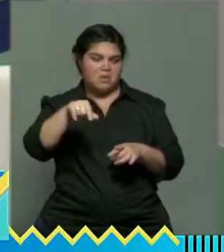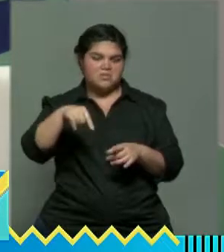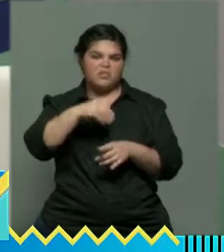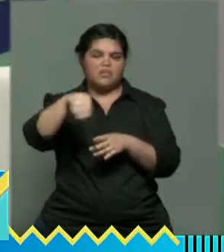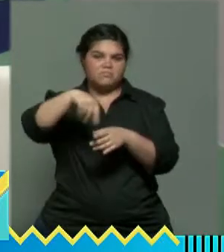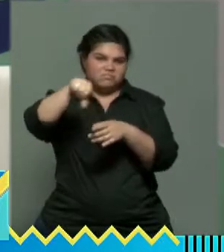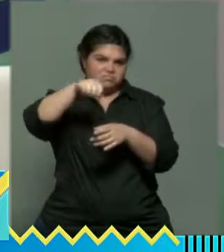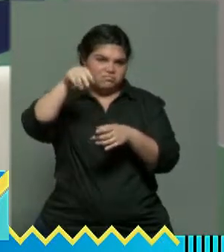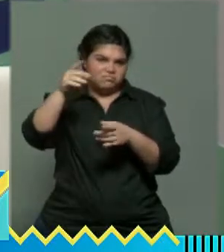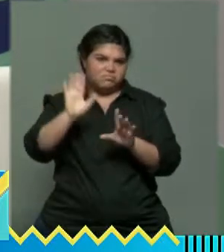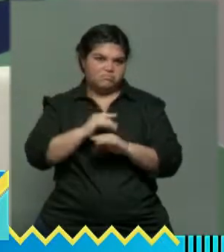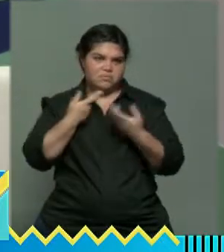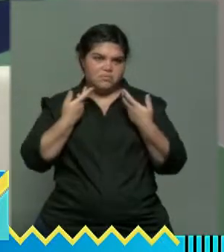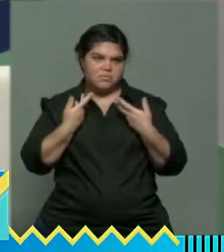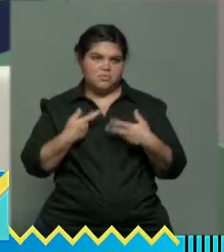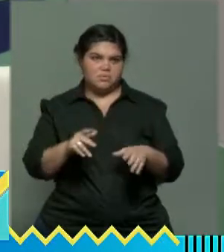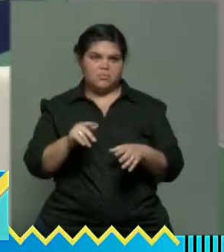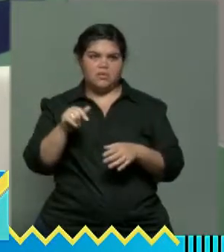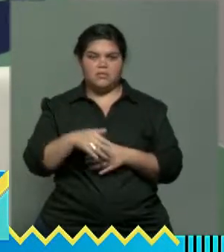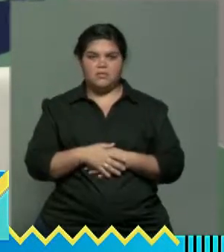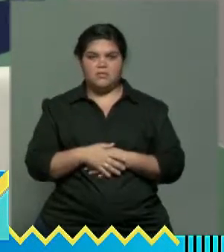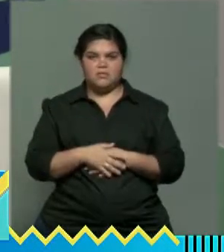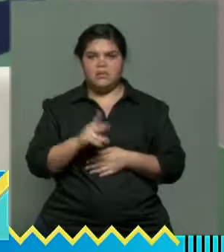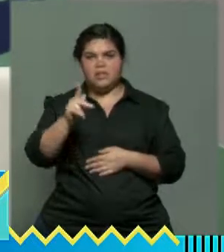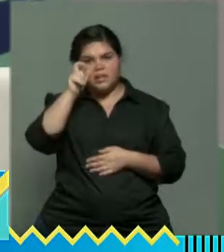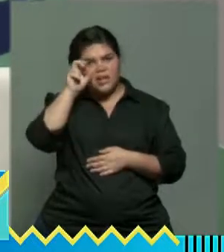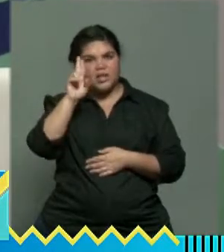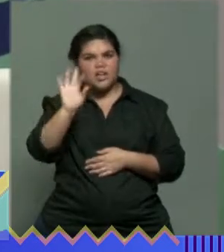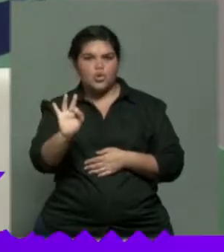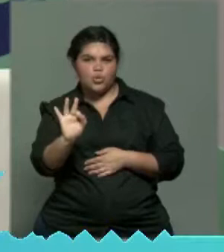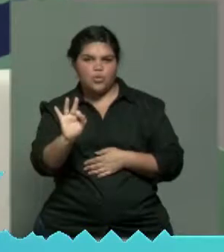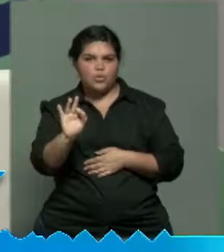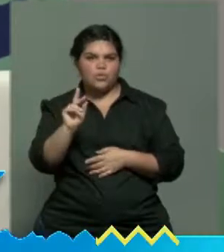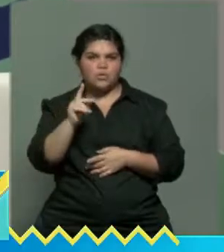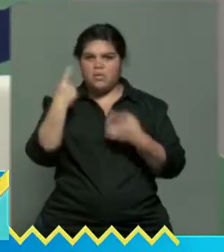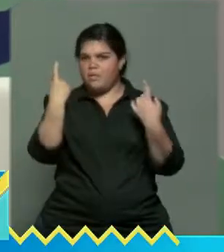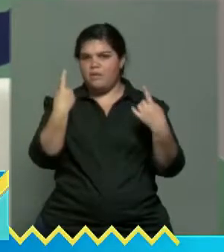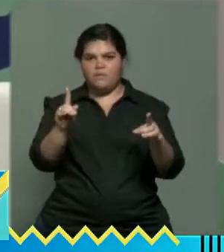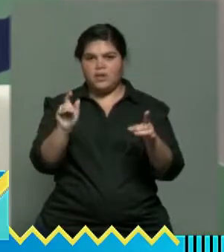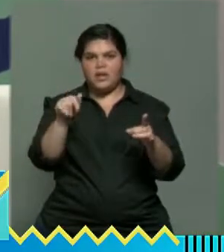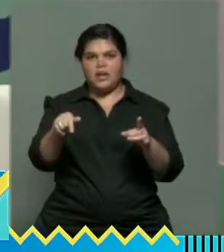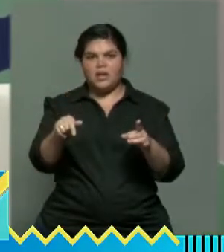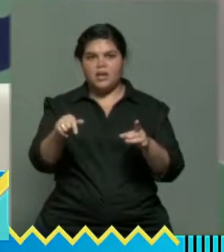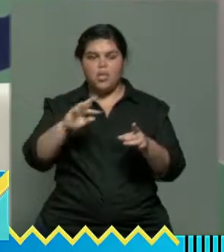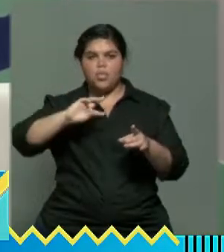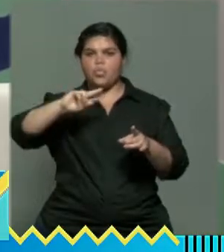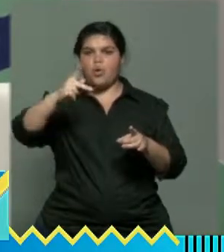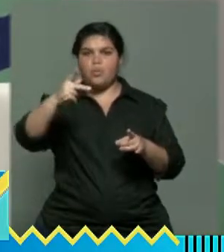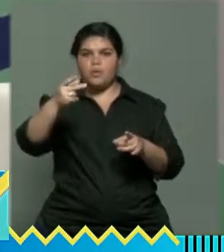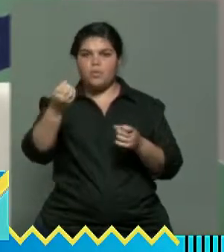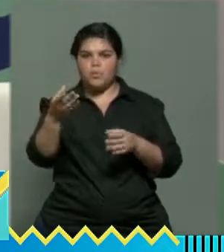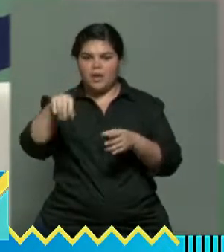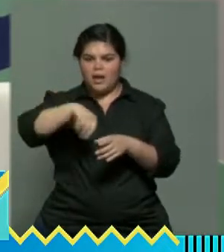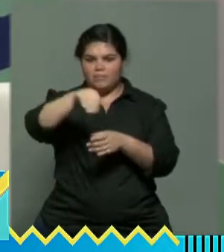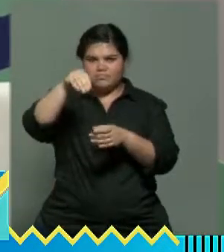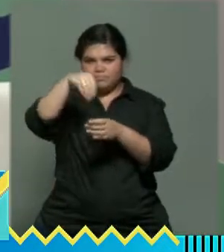un jarabe de esto que había antiguos, quero, esos tipo melazas que endulza el doble y cuesta la mitad. El tema es que cuando